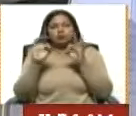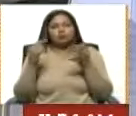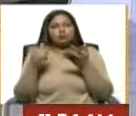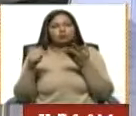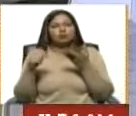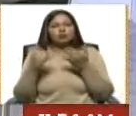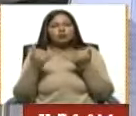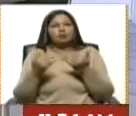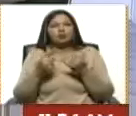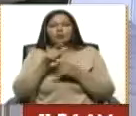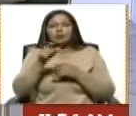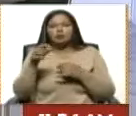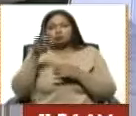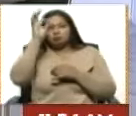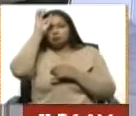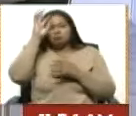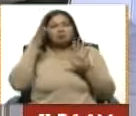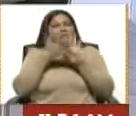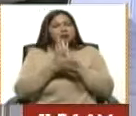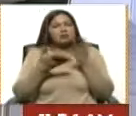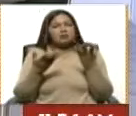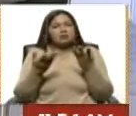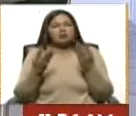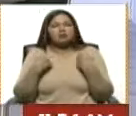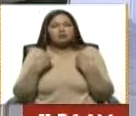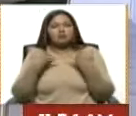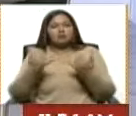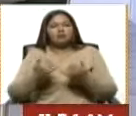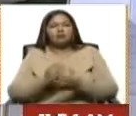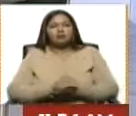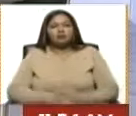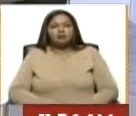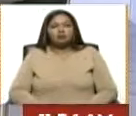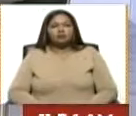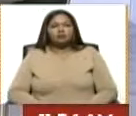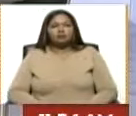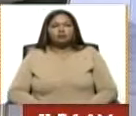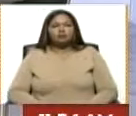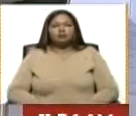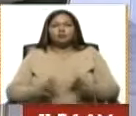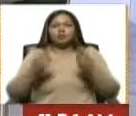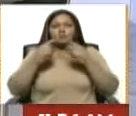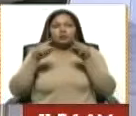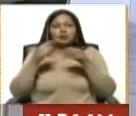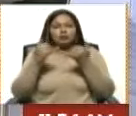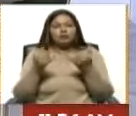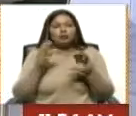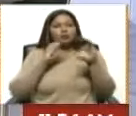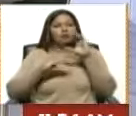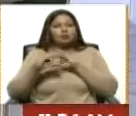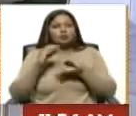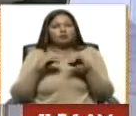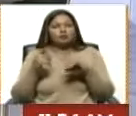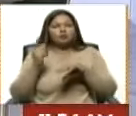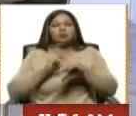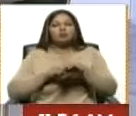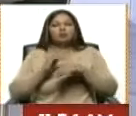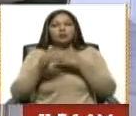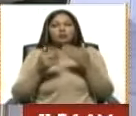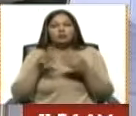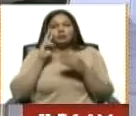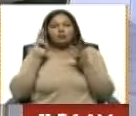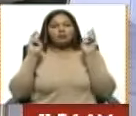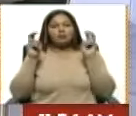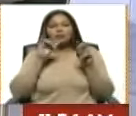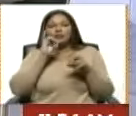Y bueno, la gente no sabía realmente qué estaba realmente pasando. ¿Qué diferencia hay en términos comunicacionales en ese tiempo? Es decir, con el tema